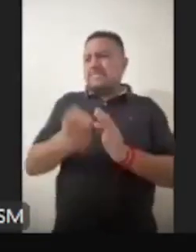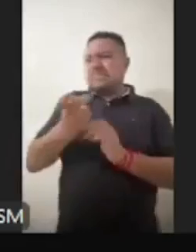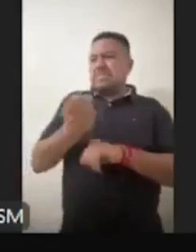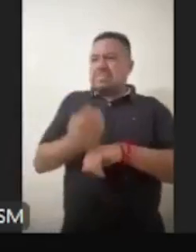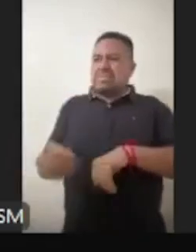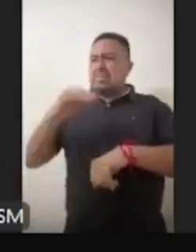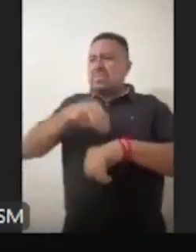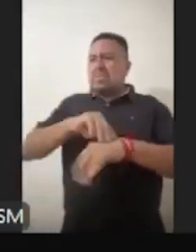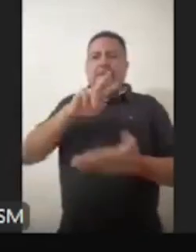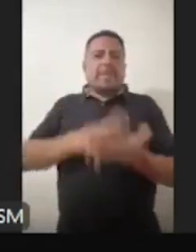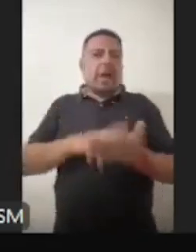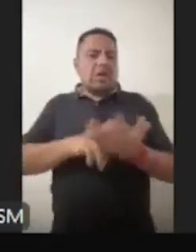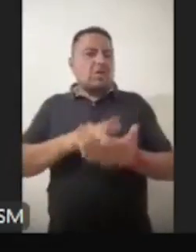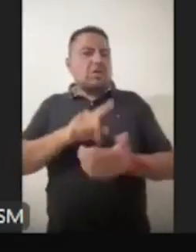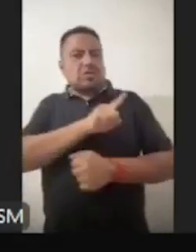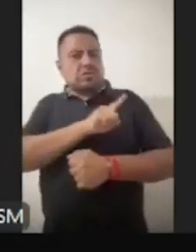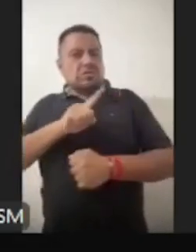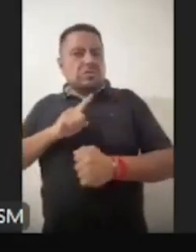valor correspondiente.